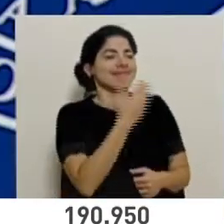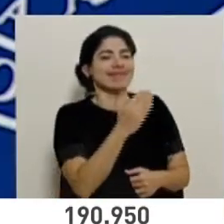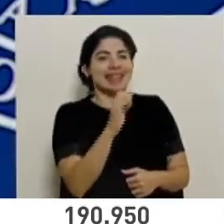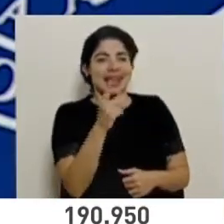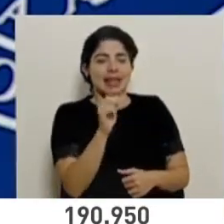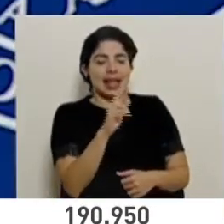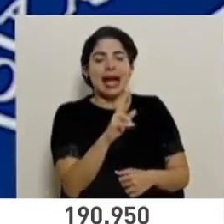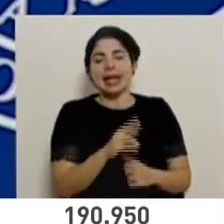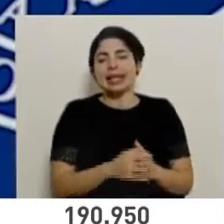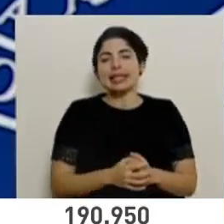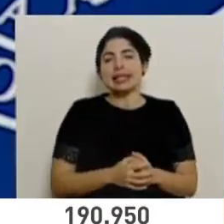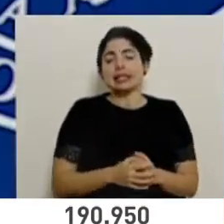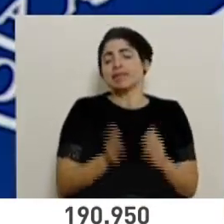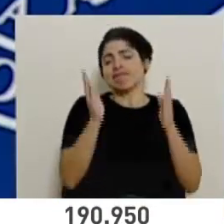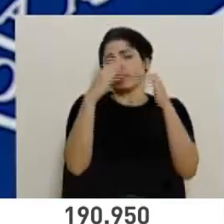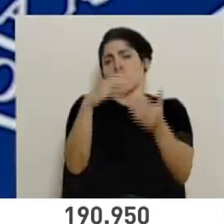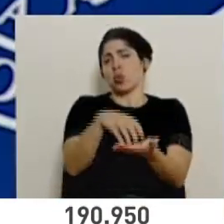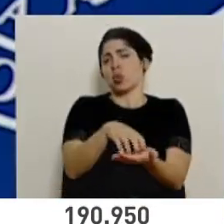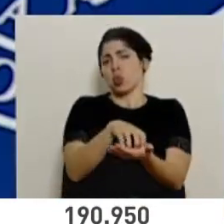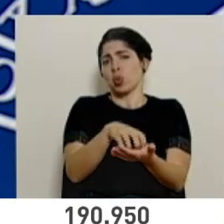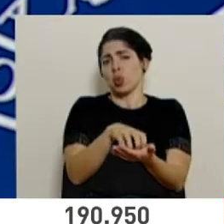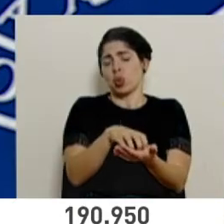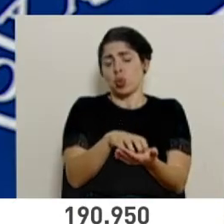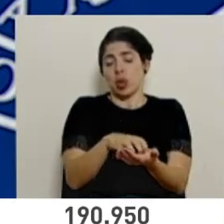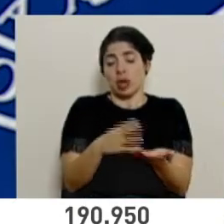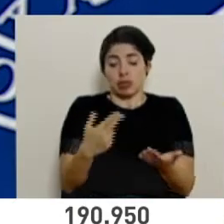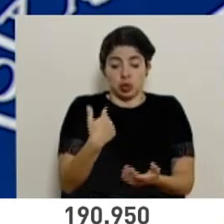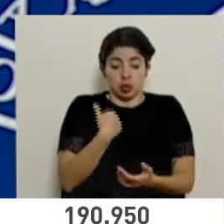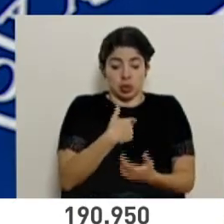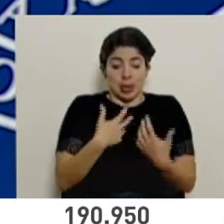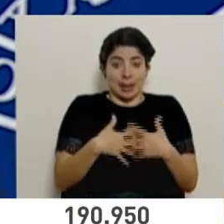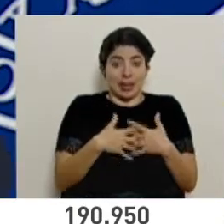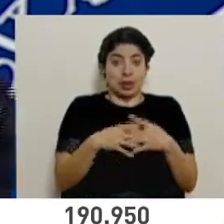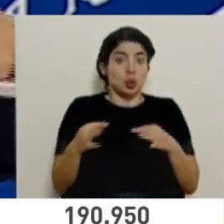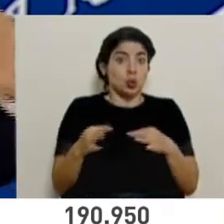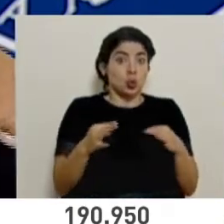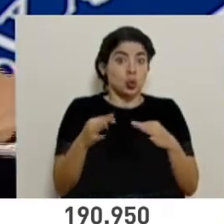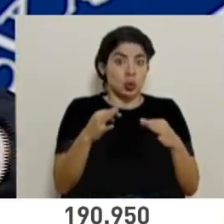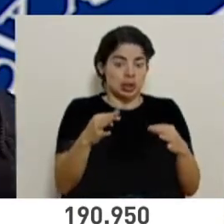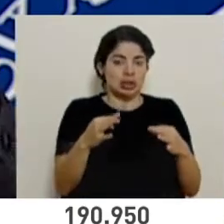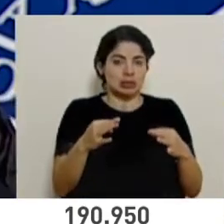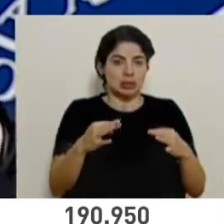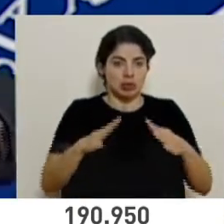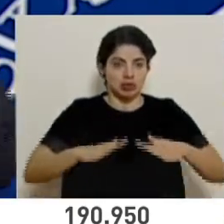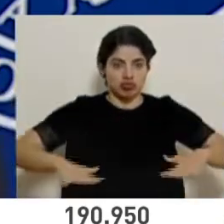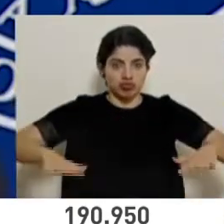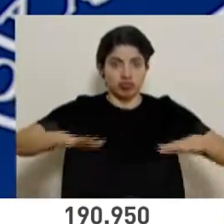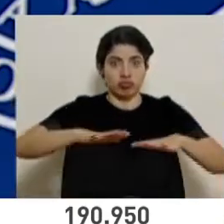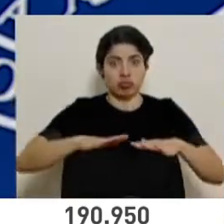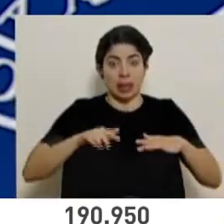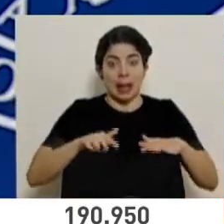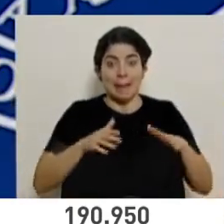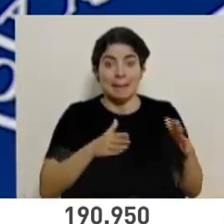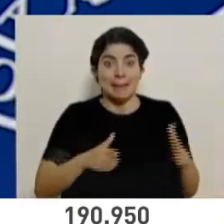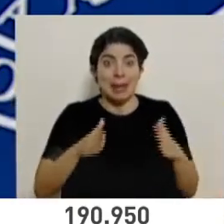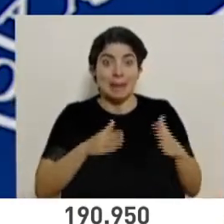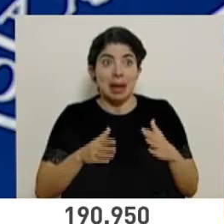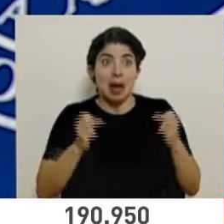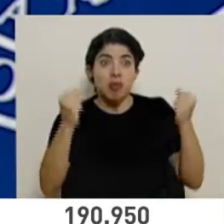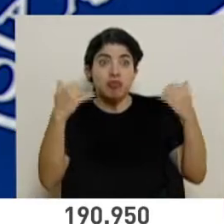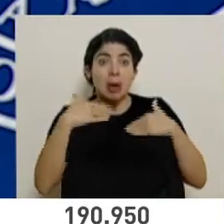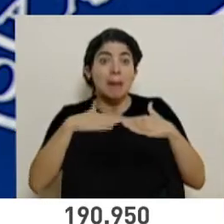Edgar. Pues sin duda, siendo que somos una industria turística con una planta que hoy día estaba preparada para recibir